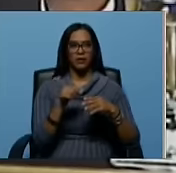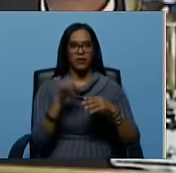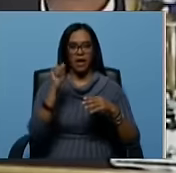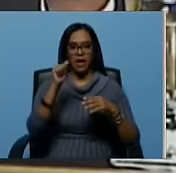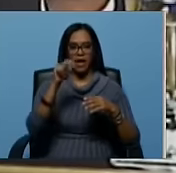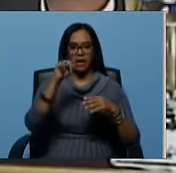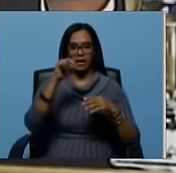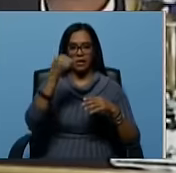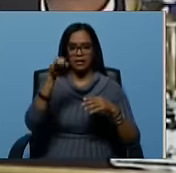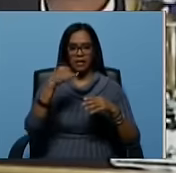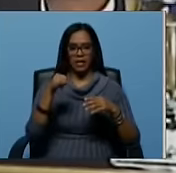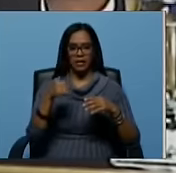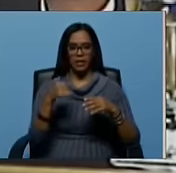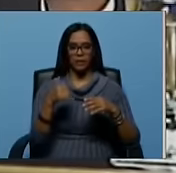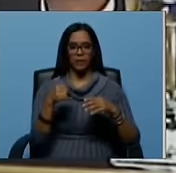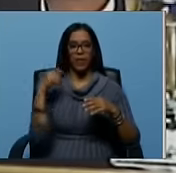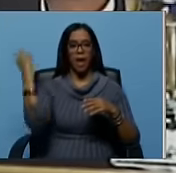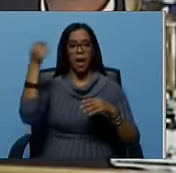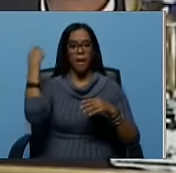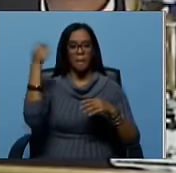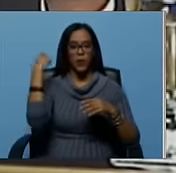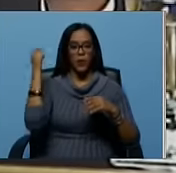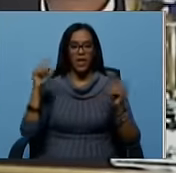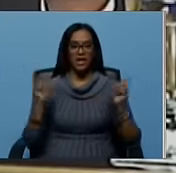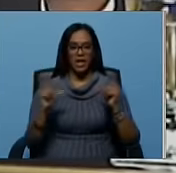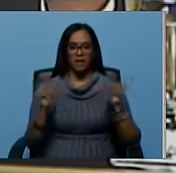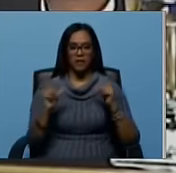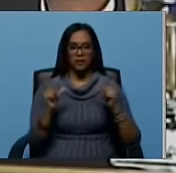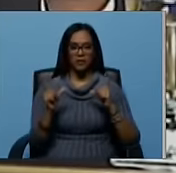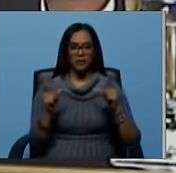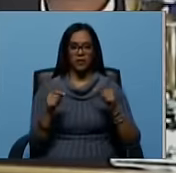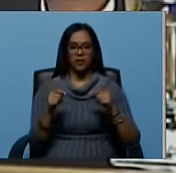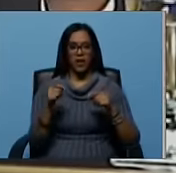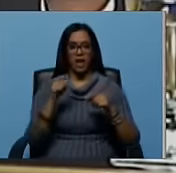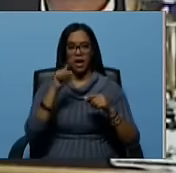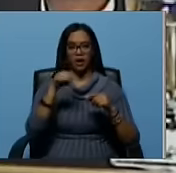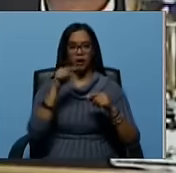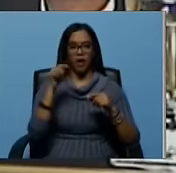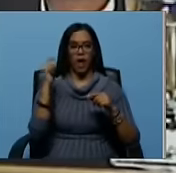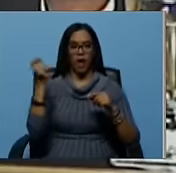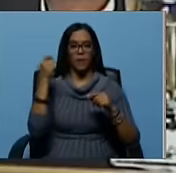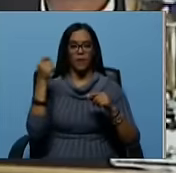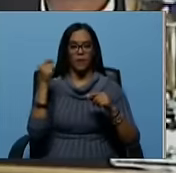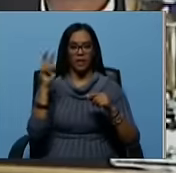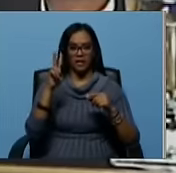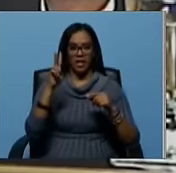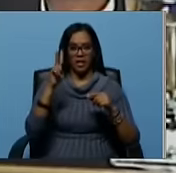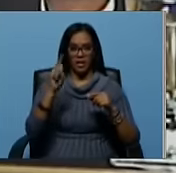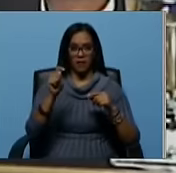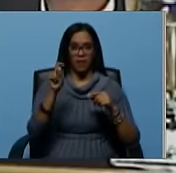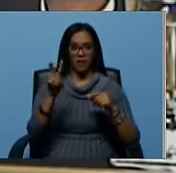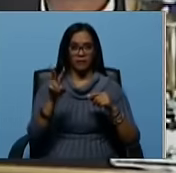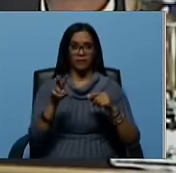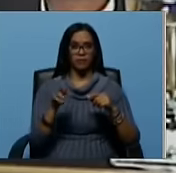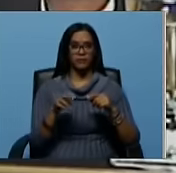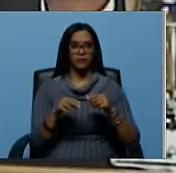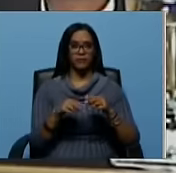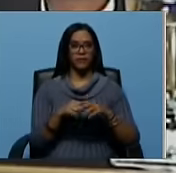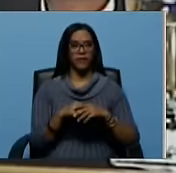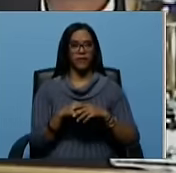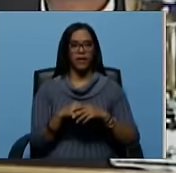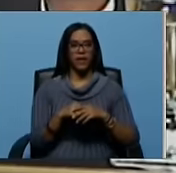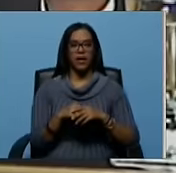ANZ. Apure Televisión, arroba Apure Televisión. PSV en Rómulo Gallegos